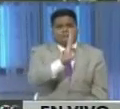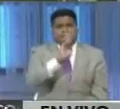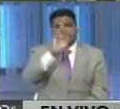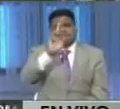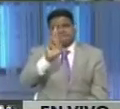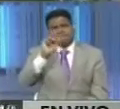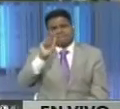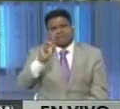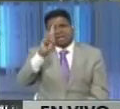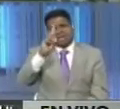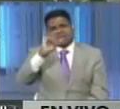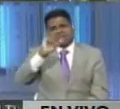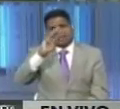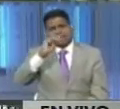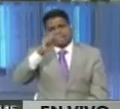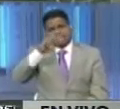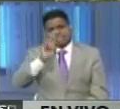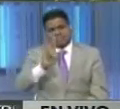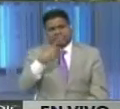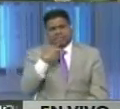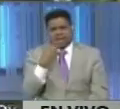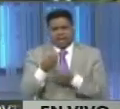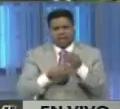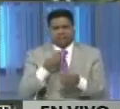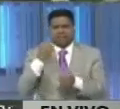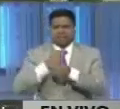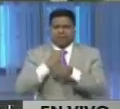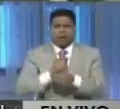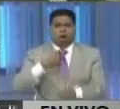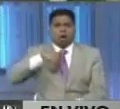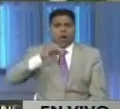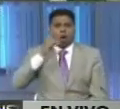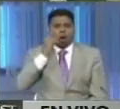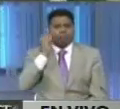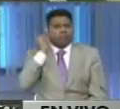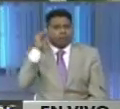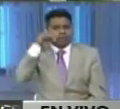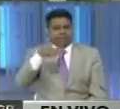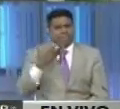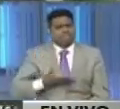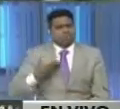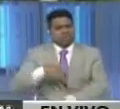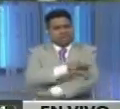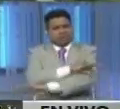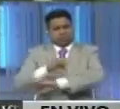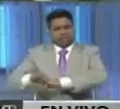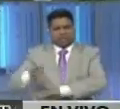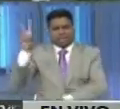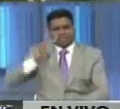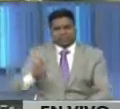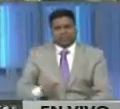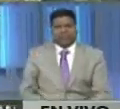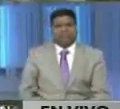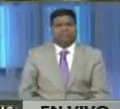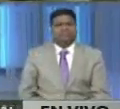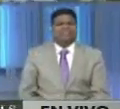saludar y reconocer el trabajo que hacen Nuestros hombres y mujeres en esta importante frontera del país Muchas gracias